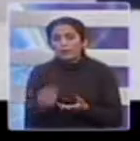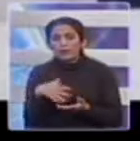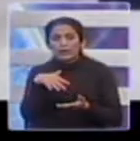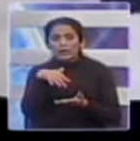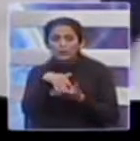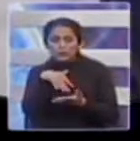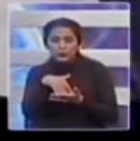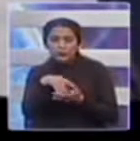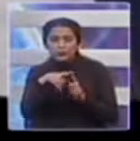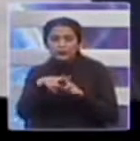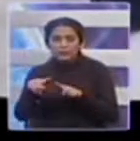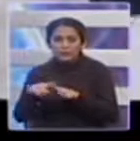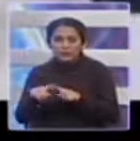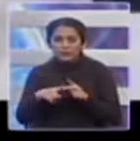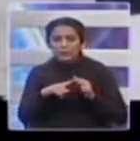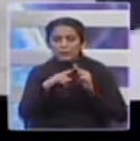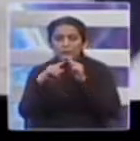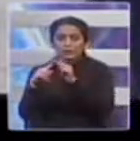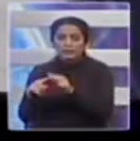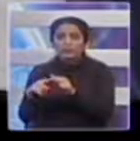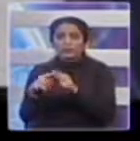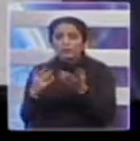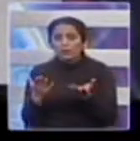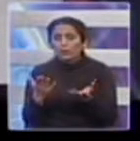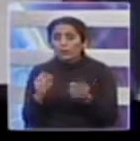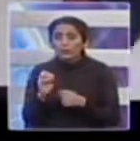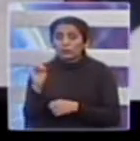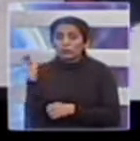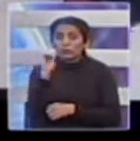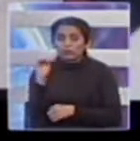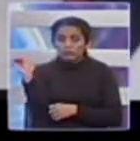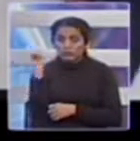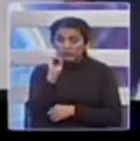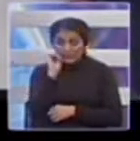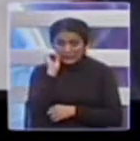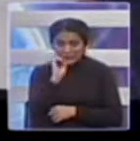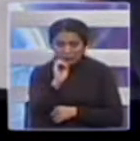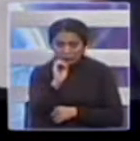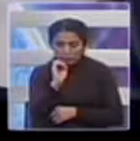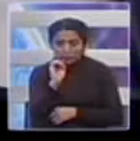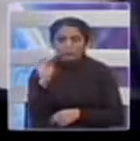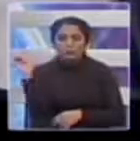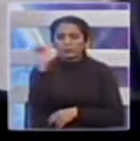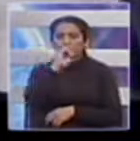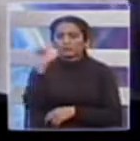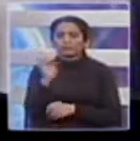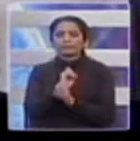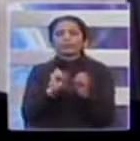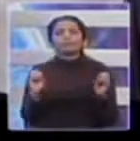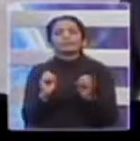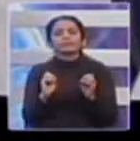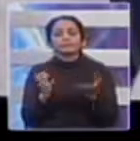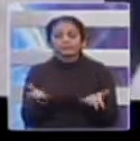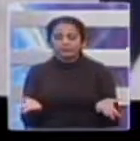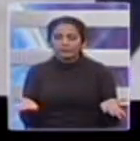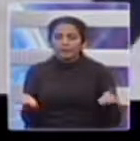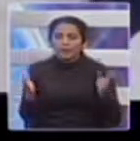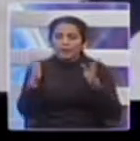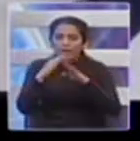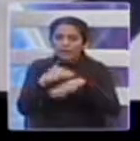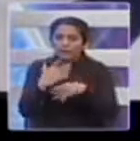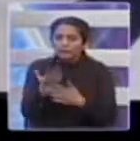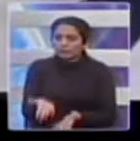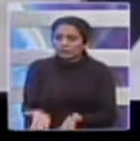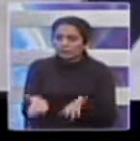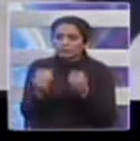al 0% de interés, que el Estado no le cobre intereses a los jóvenes por estudiar ni le pongo un